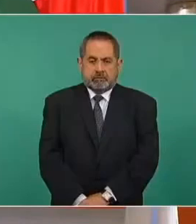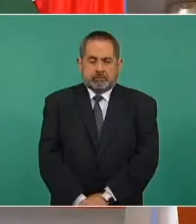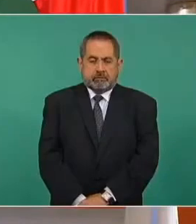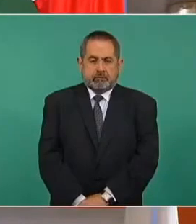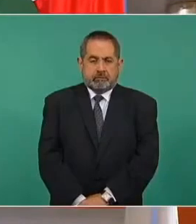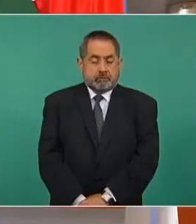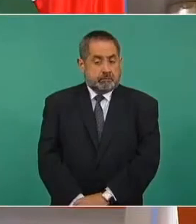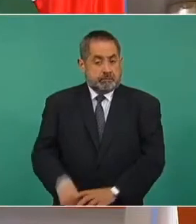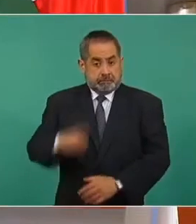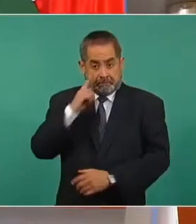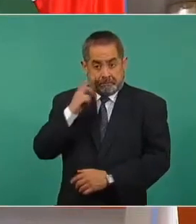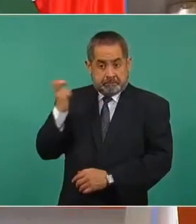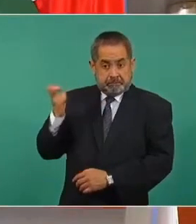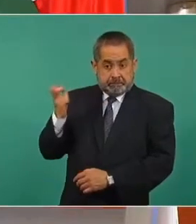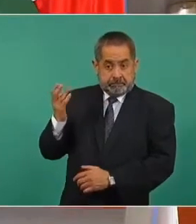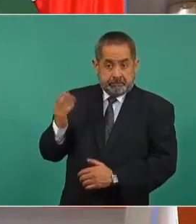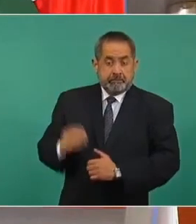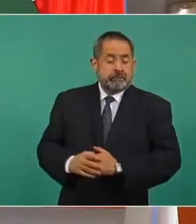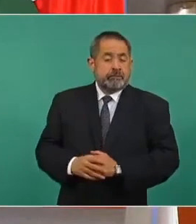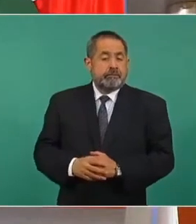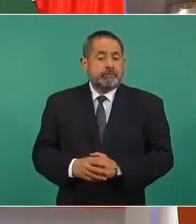3.302.000